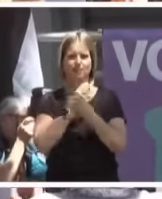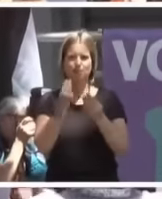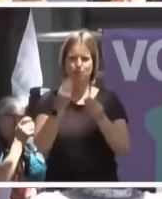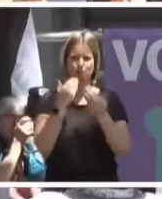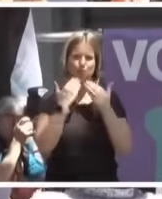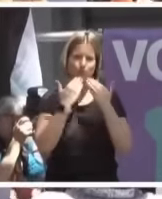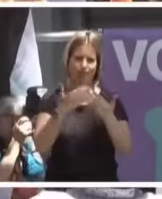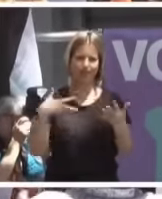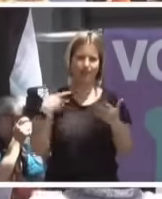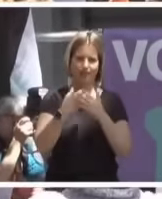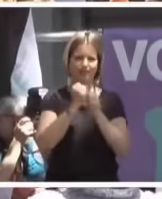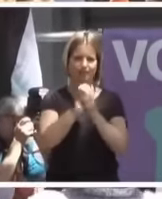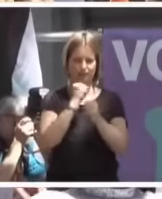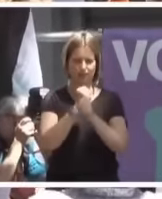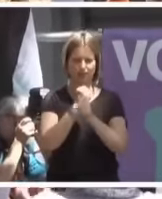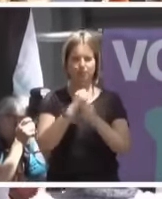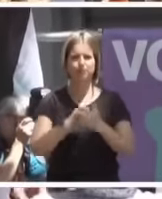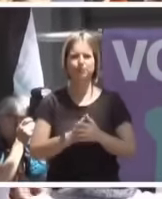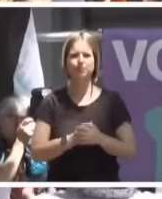has hecho.